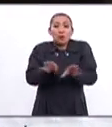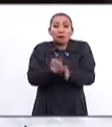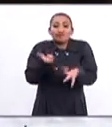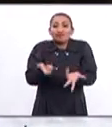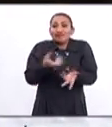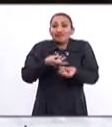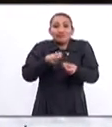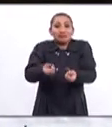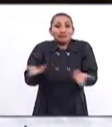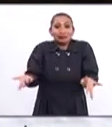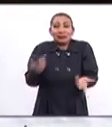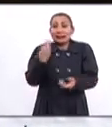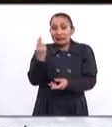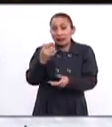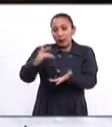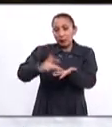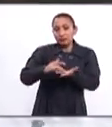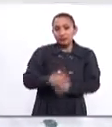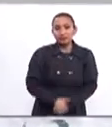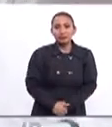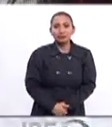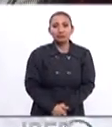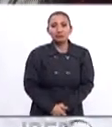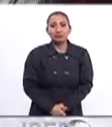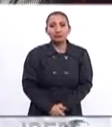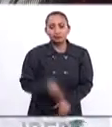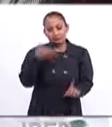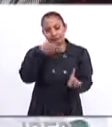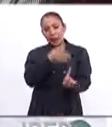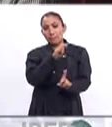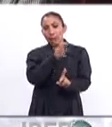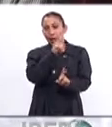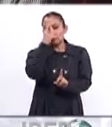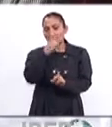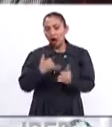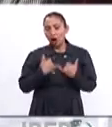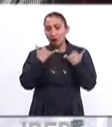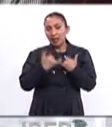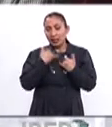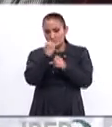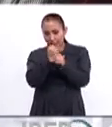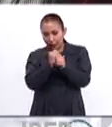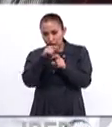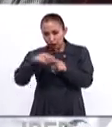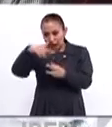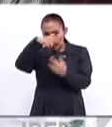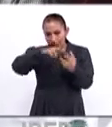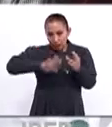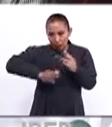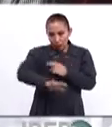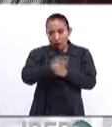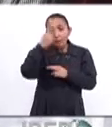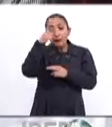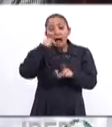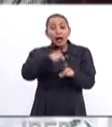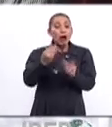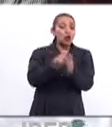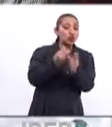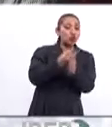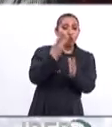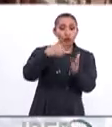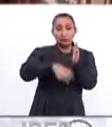esa oportunidad si no estamos nosotros. La línea de becas destinada a jóvenes investigadores de la región será para los